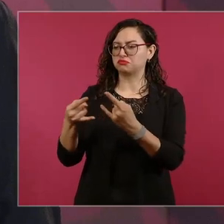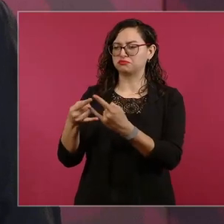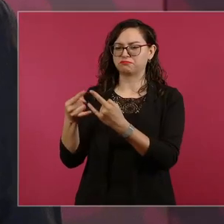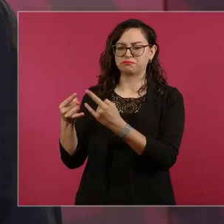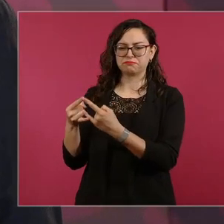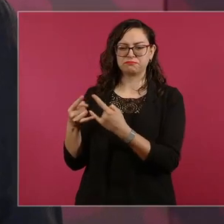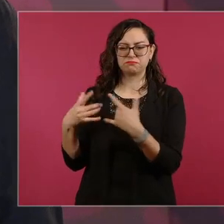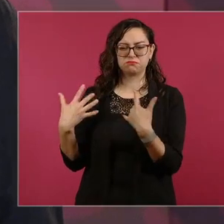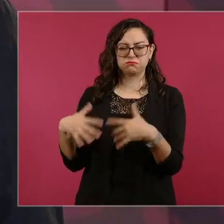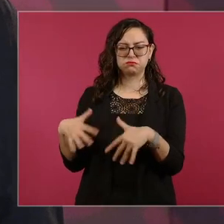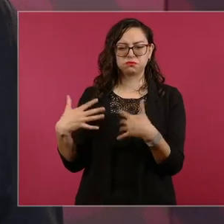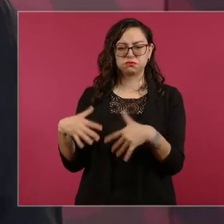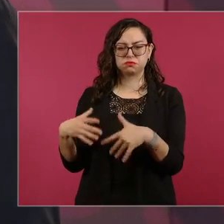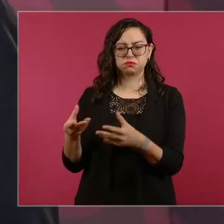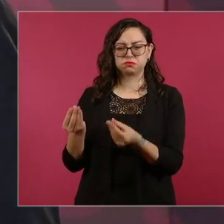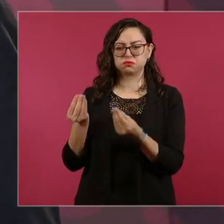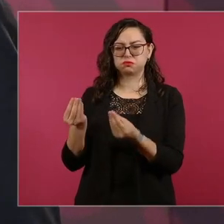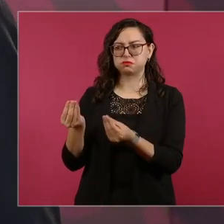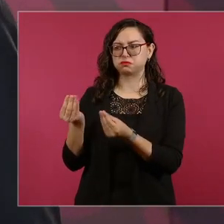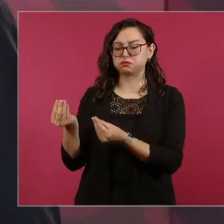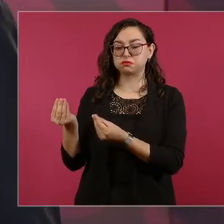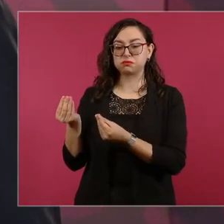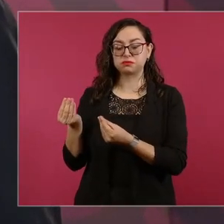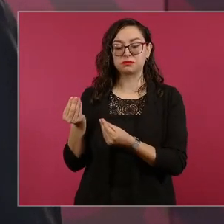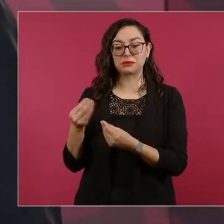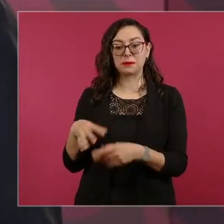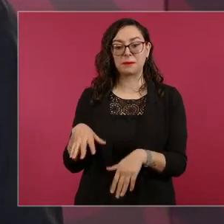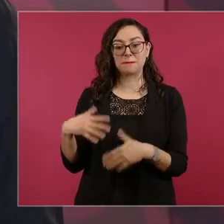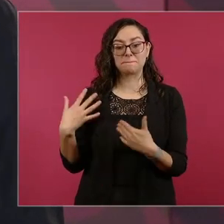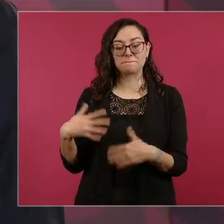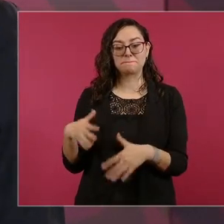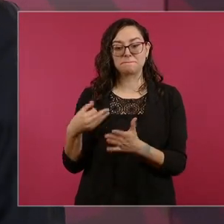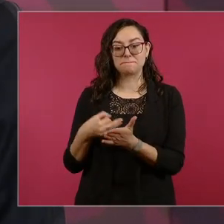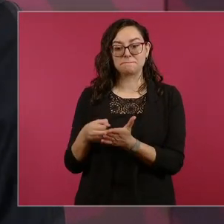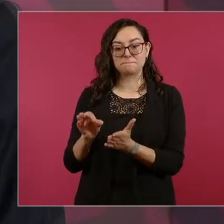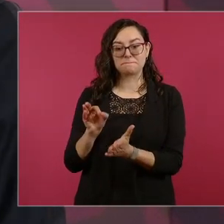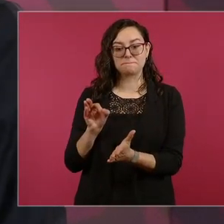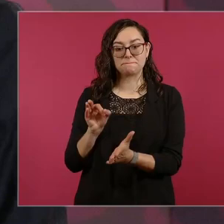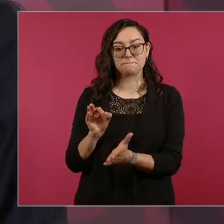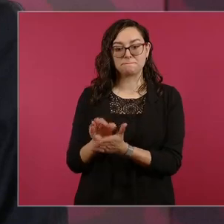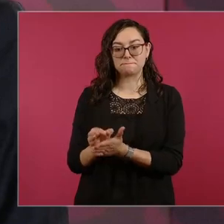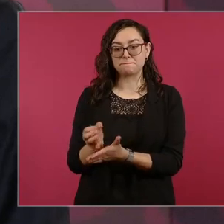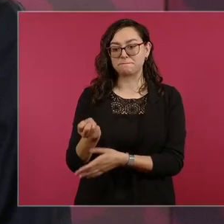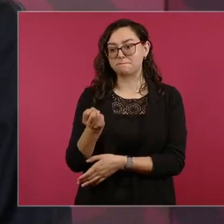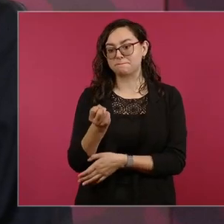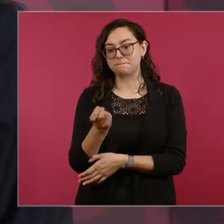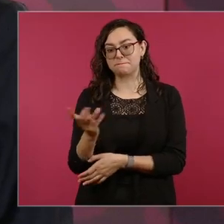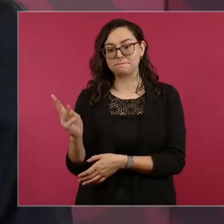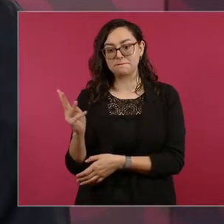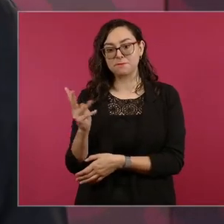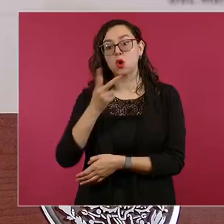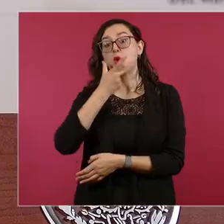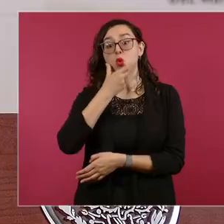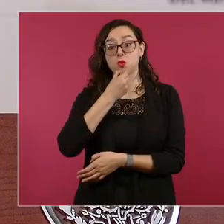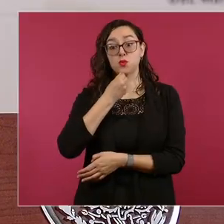héroes, heroínas